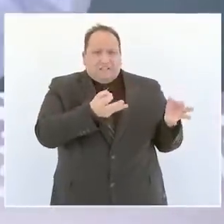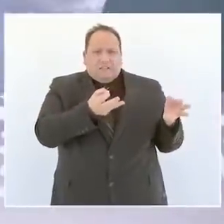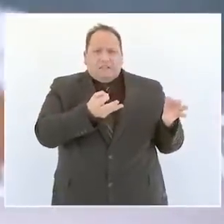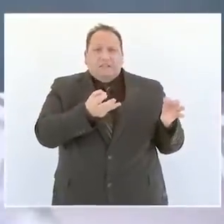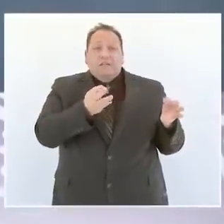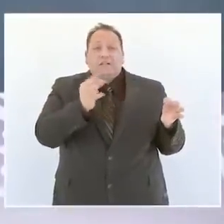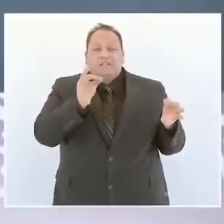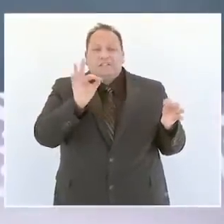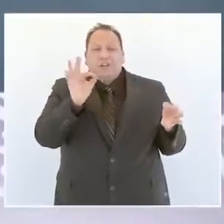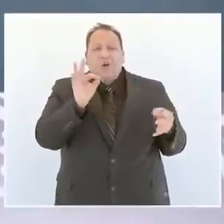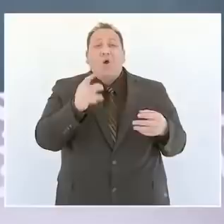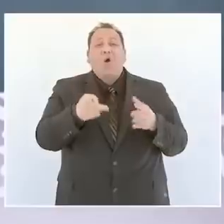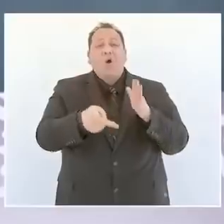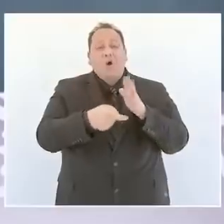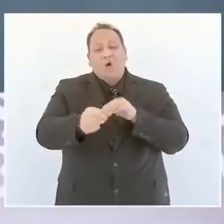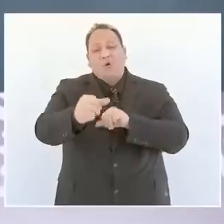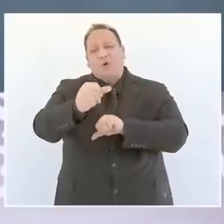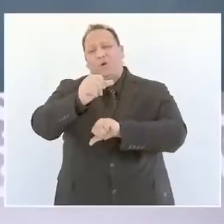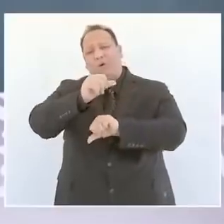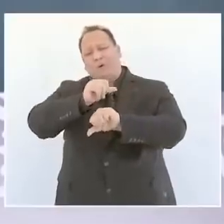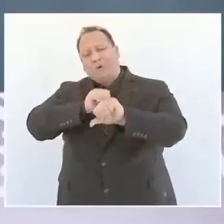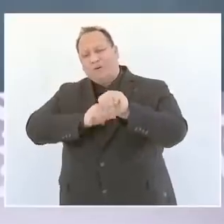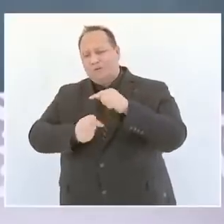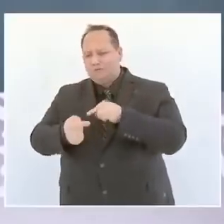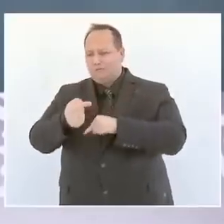de nuevo regresa